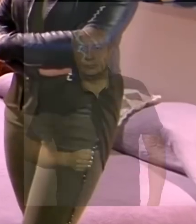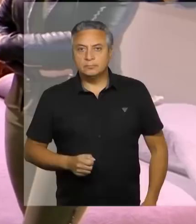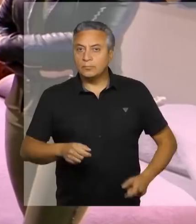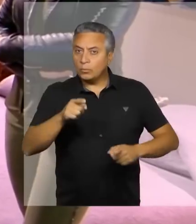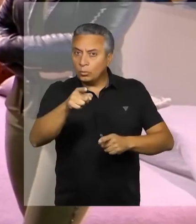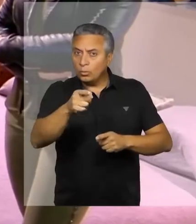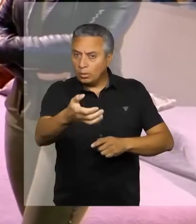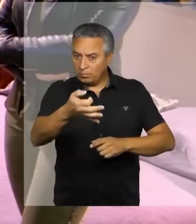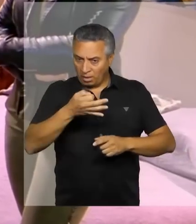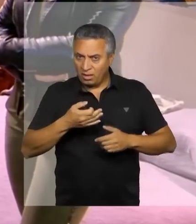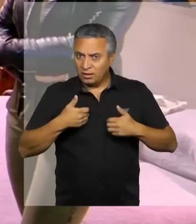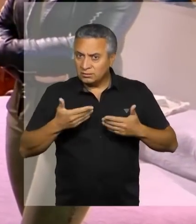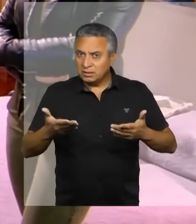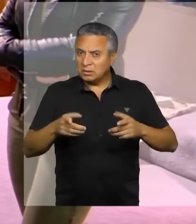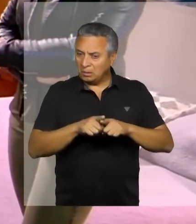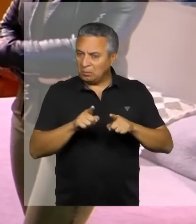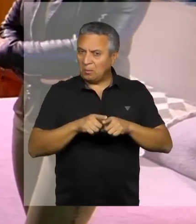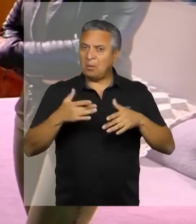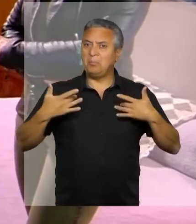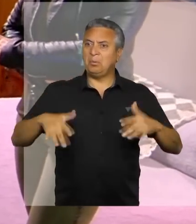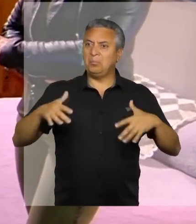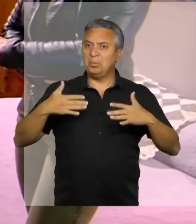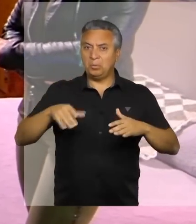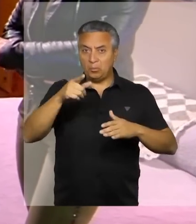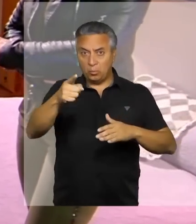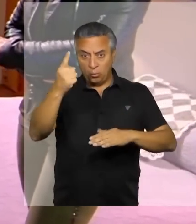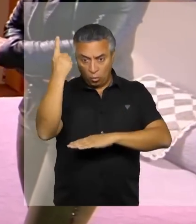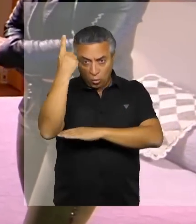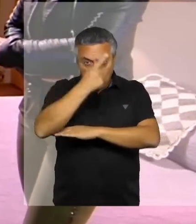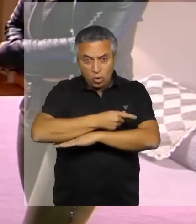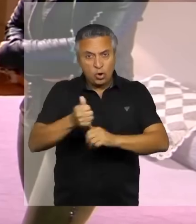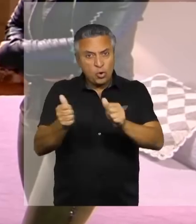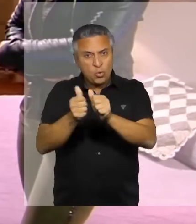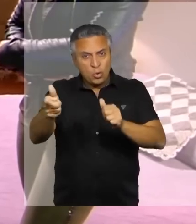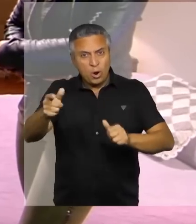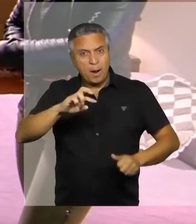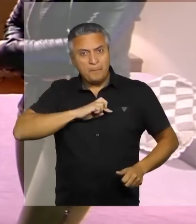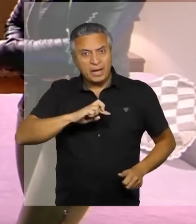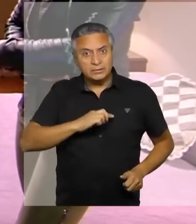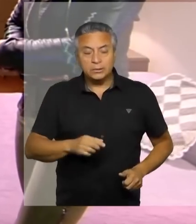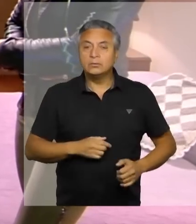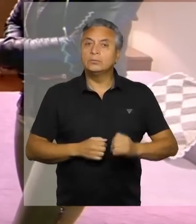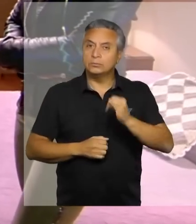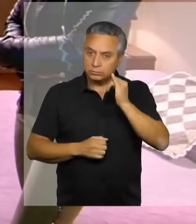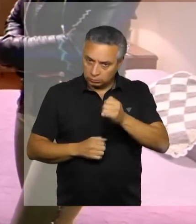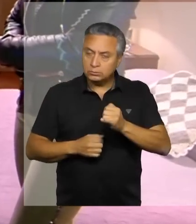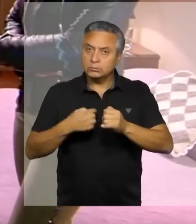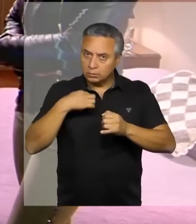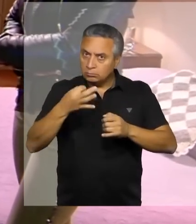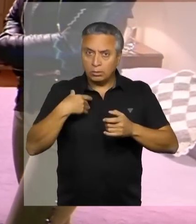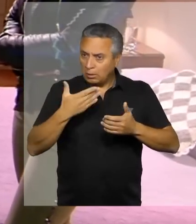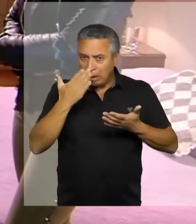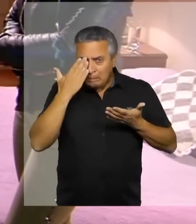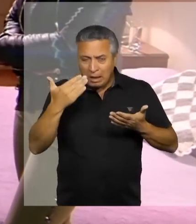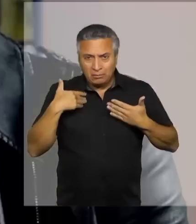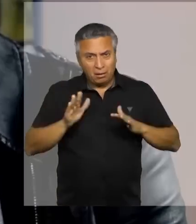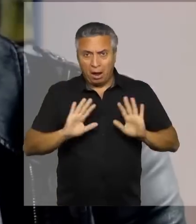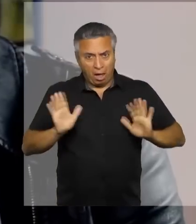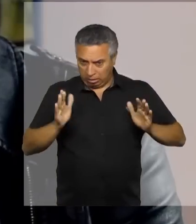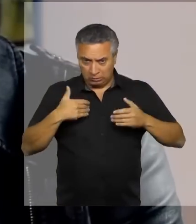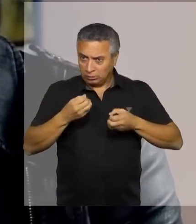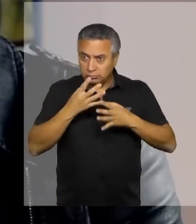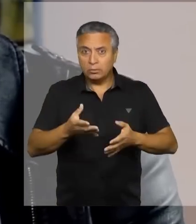dices así tan suelto de cuerpo que pasaste el día con la Pachi? Sí, te lo digo así porque no hice nada malo, por eso. ¿Cómo